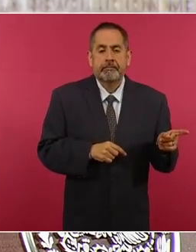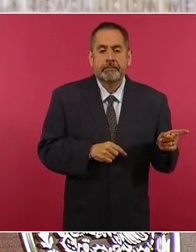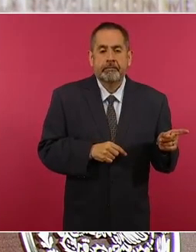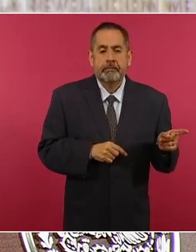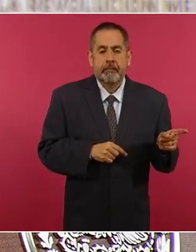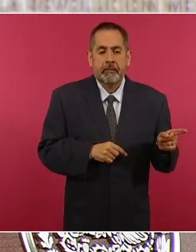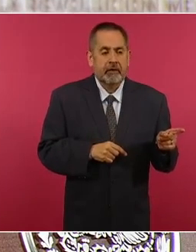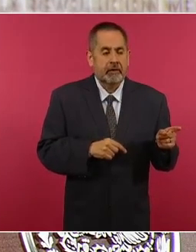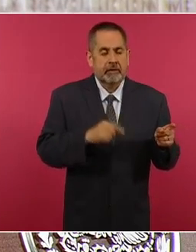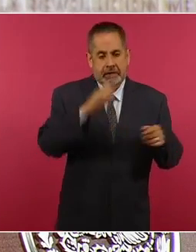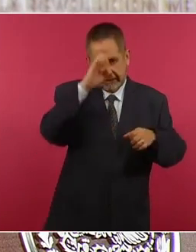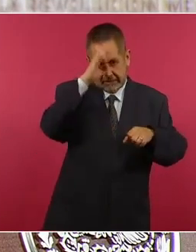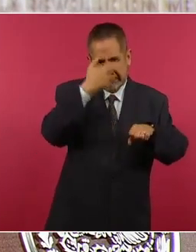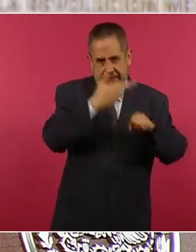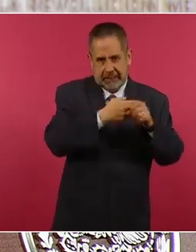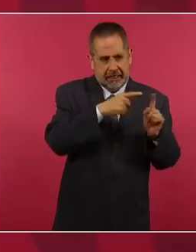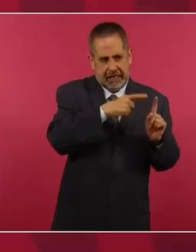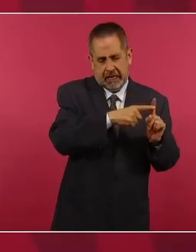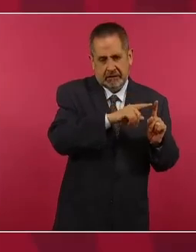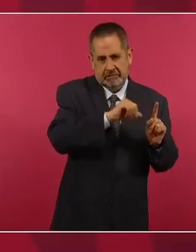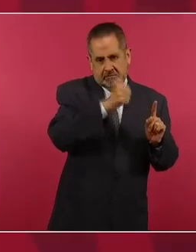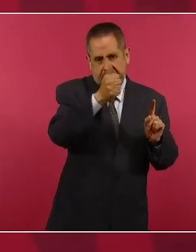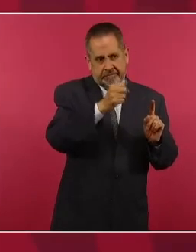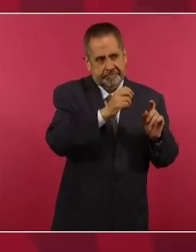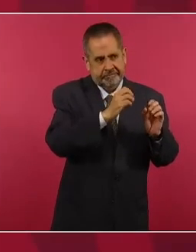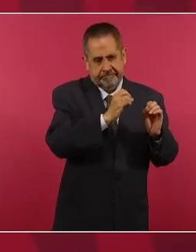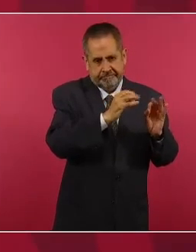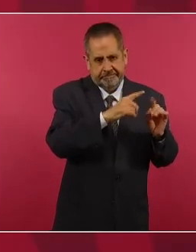las agencias extranjeras,